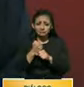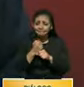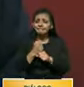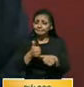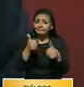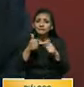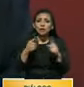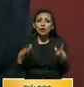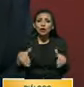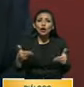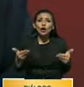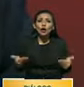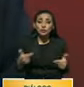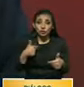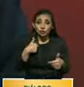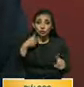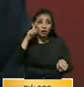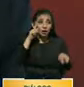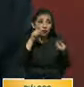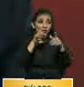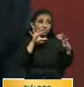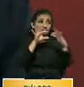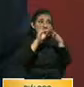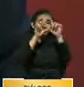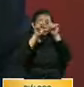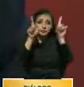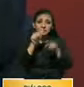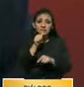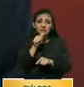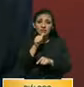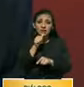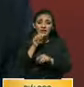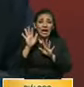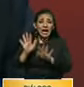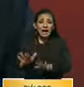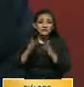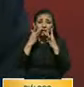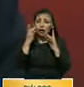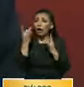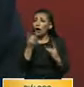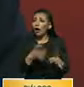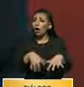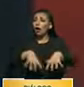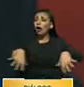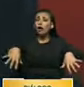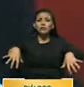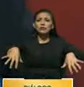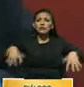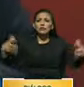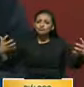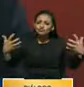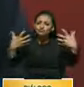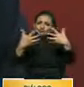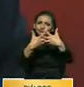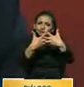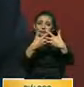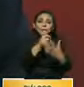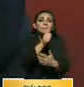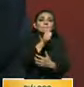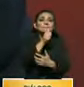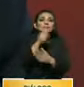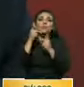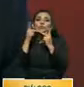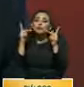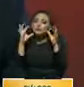gran acuerdo con el sector privado para acabar con este modelo de odio y divorcio, dándole beneficios tributarios